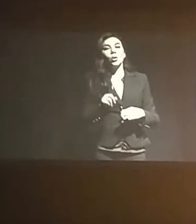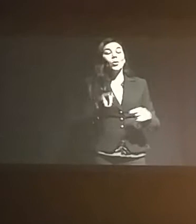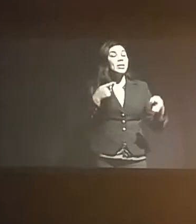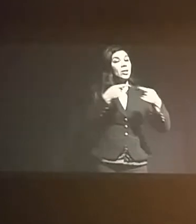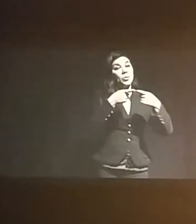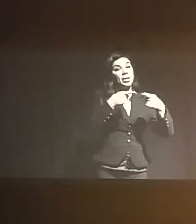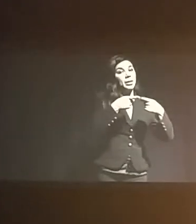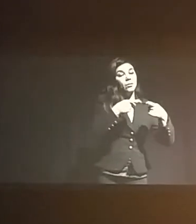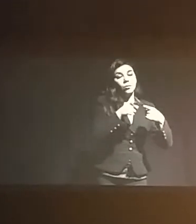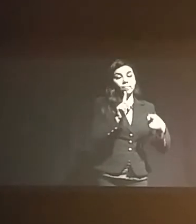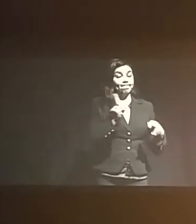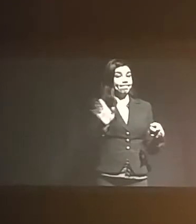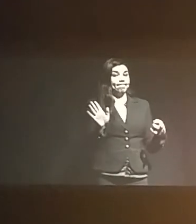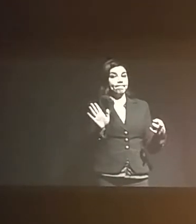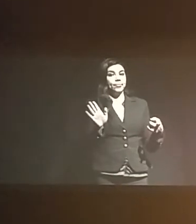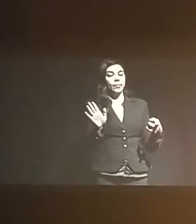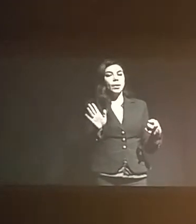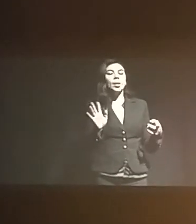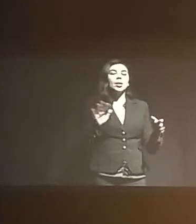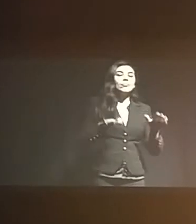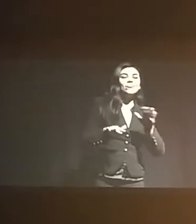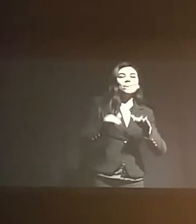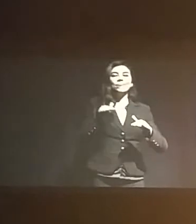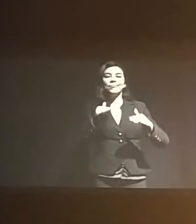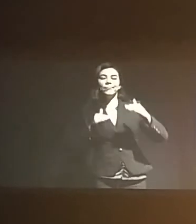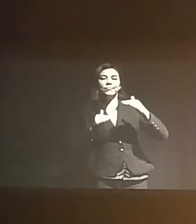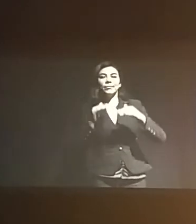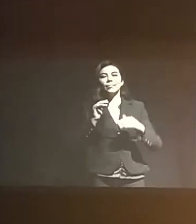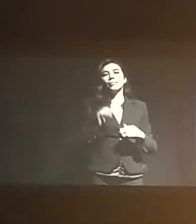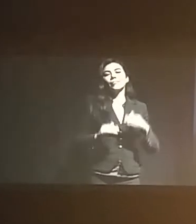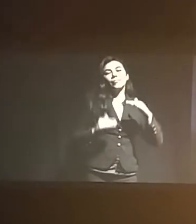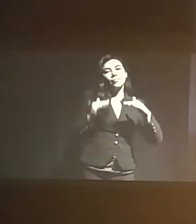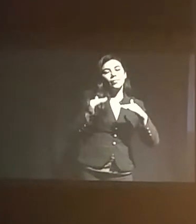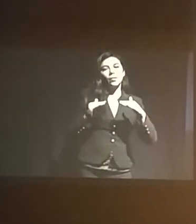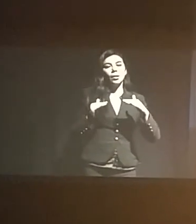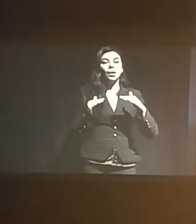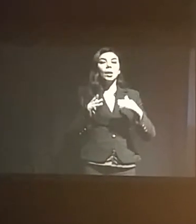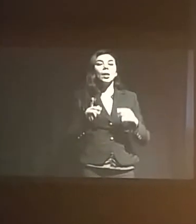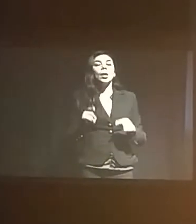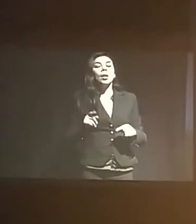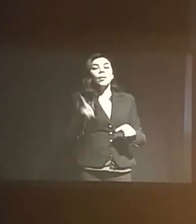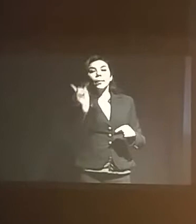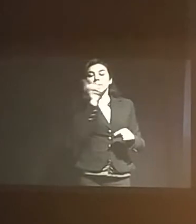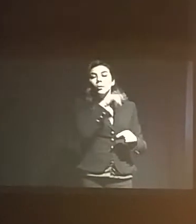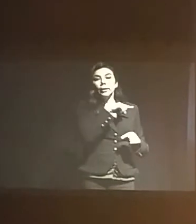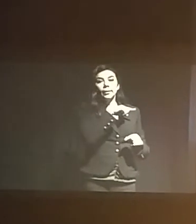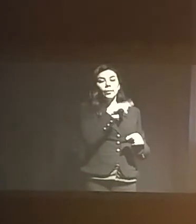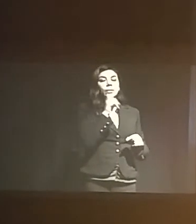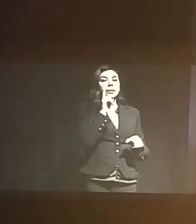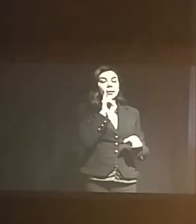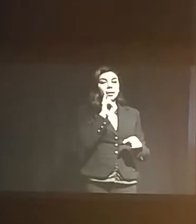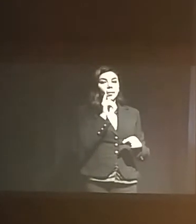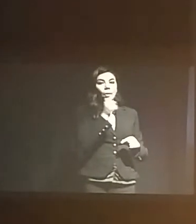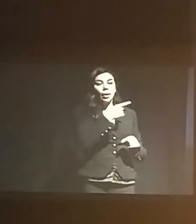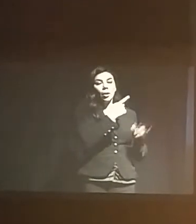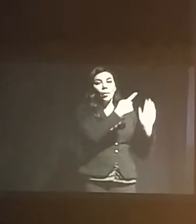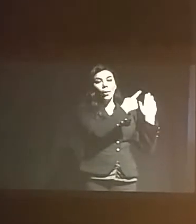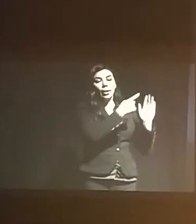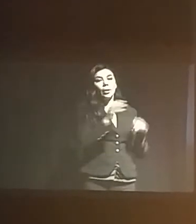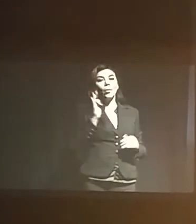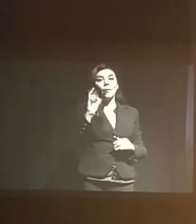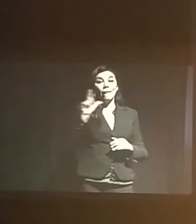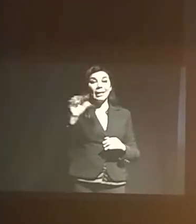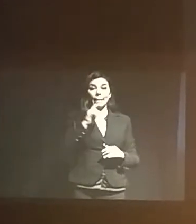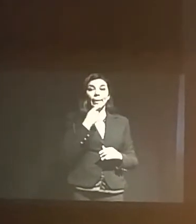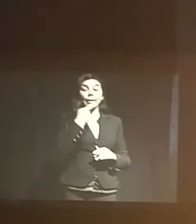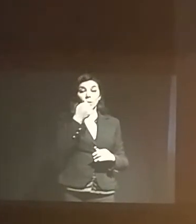esa. Eso tal vez entre en el ajuste necesario del que habla la ley. Y por último lo tenemos, como bien lo mencionaba Felipe, en una